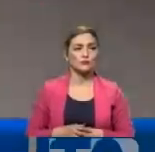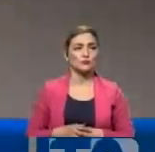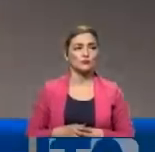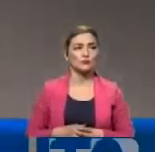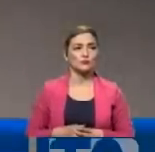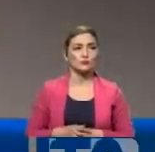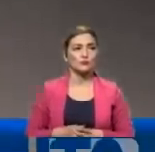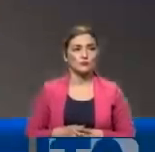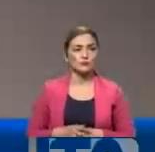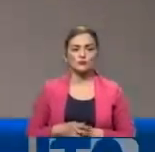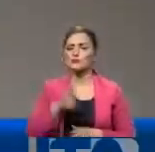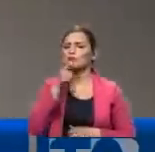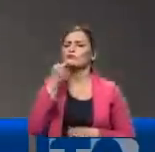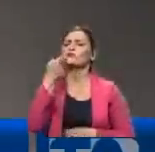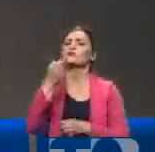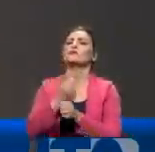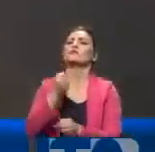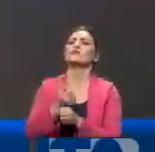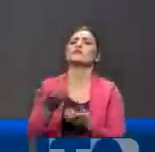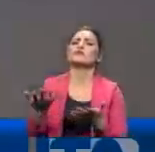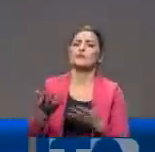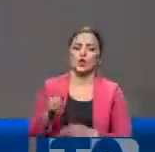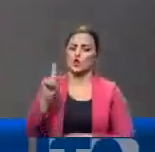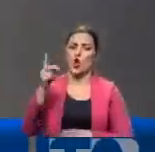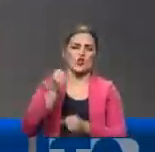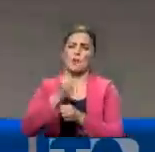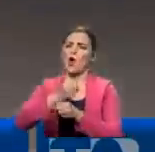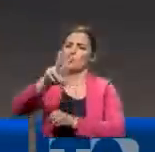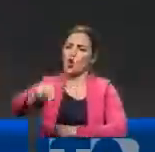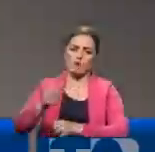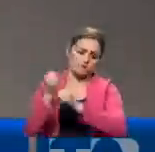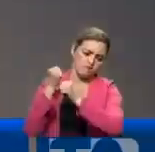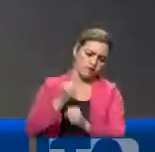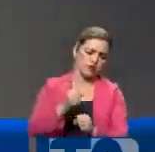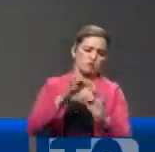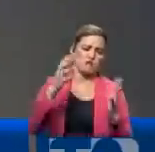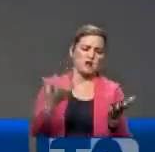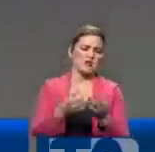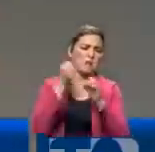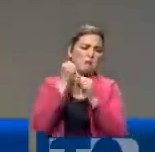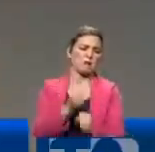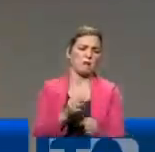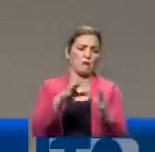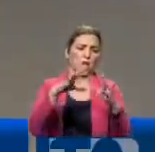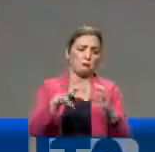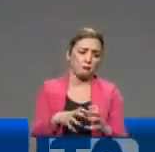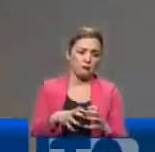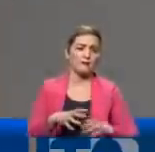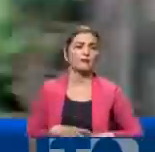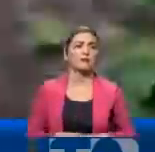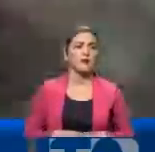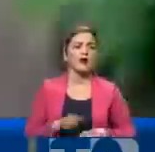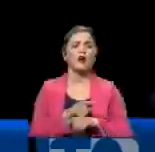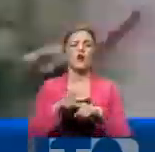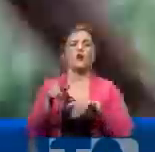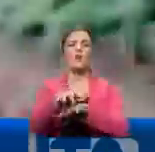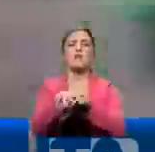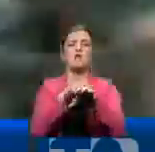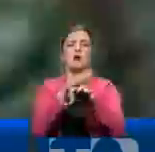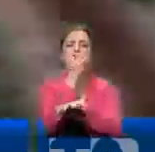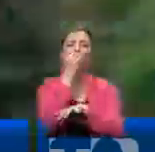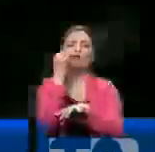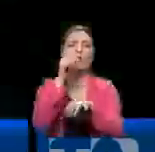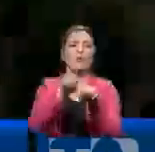¿Quién dijo? Así impedían que otros trabajen. En la misma zona también cometieron actos vandálicos en plantaciones florícolas.